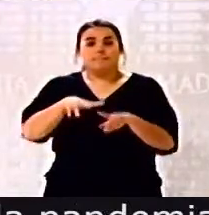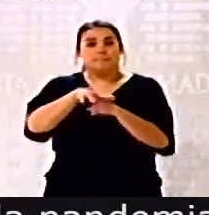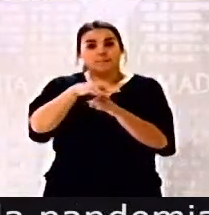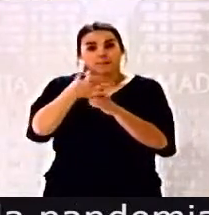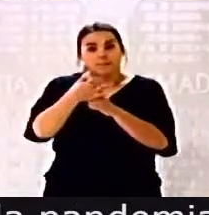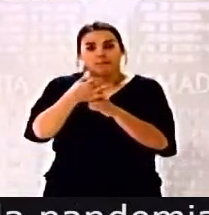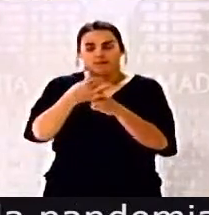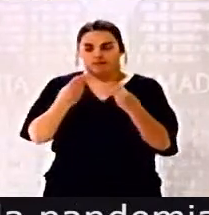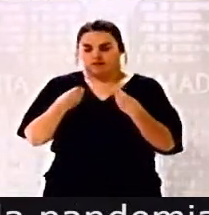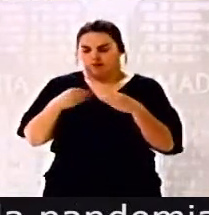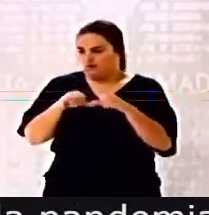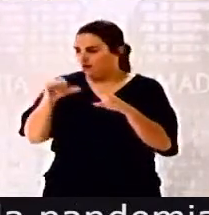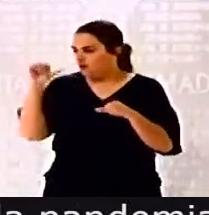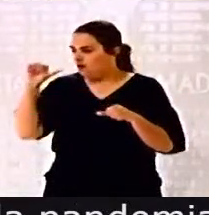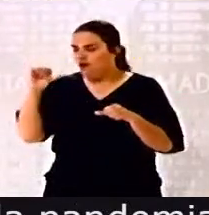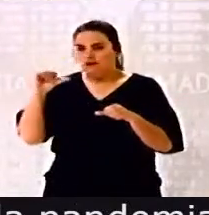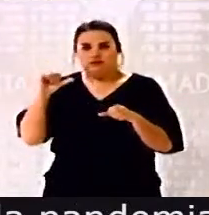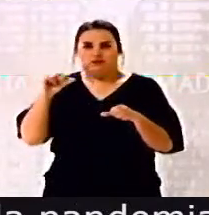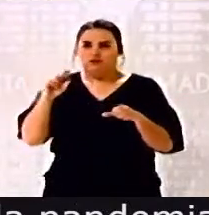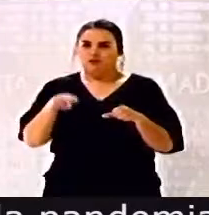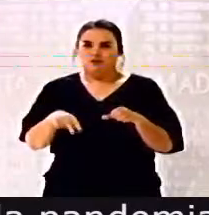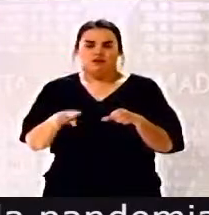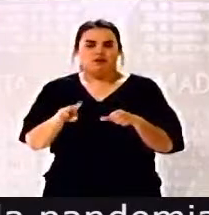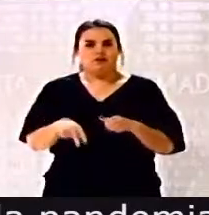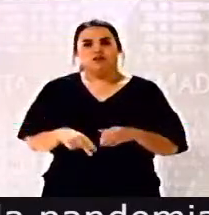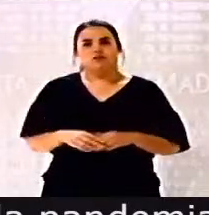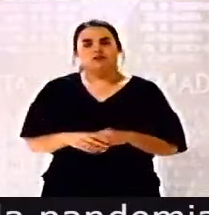no vivida en nuestro país